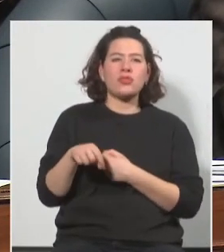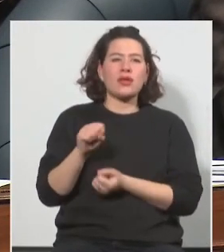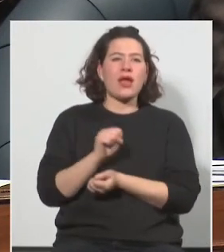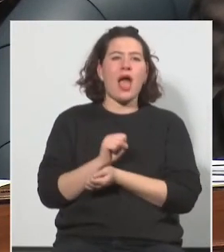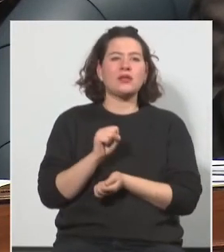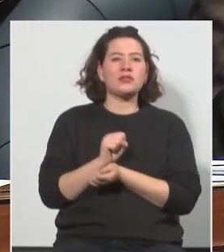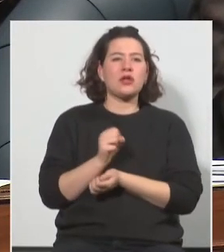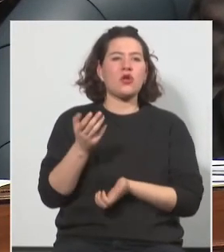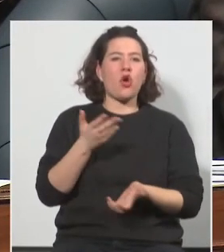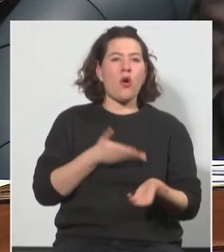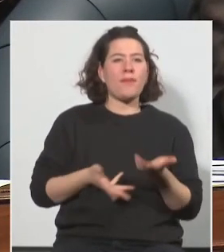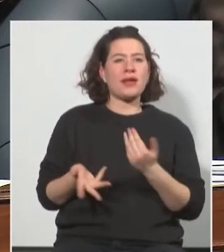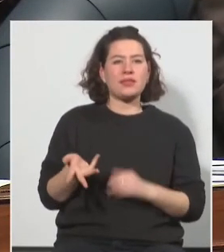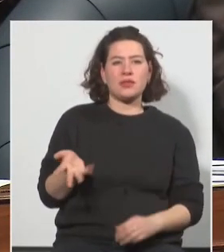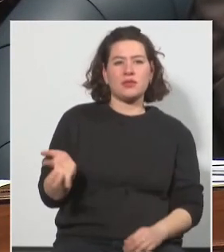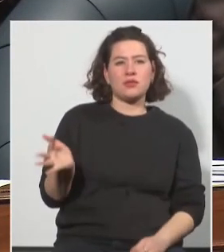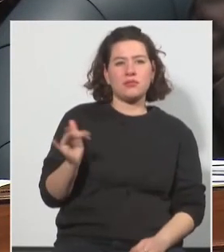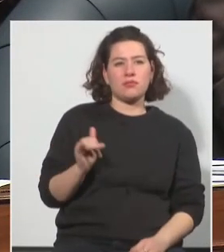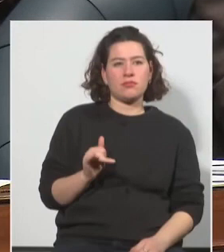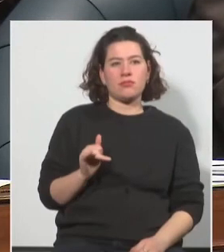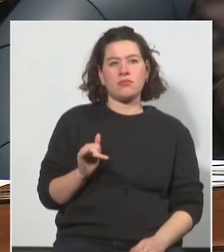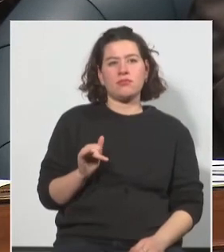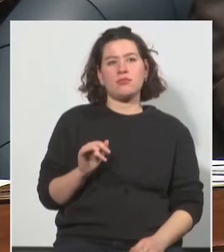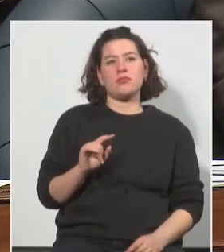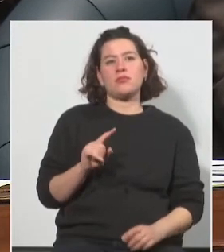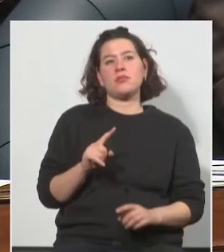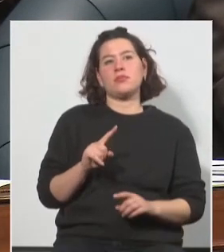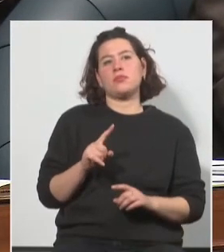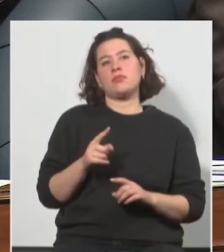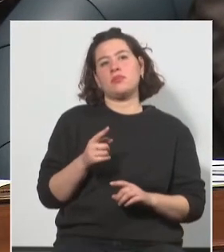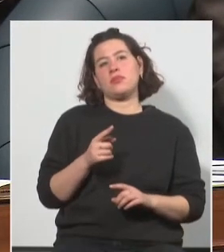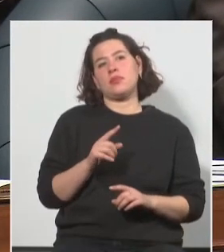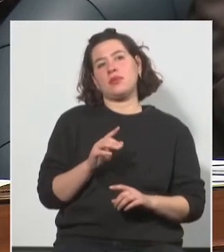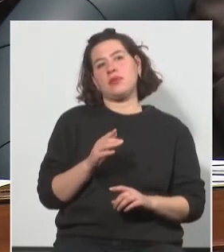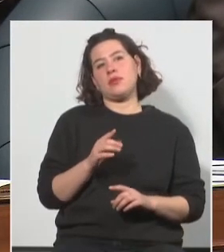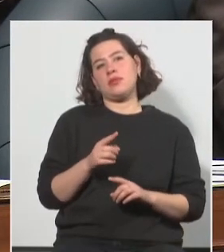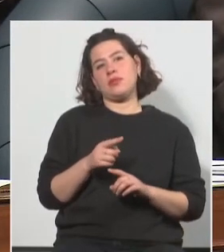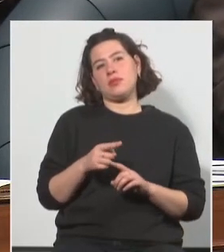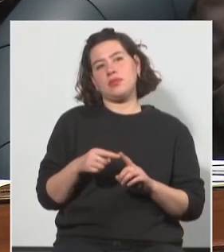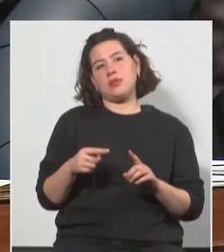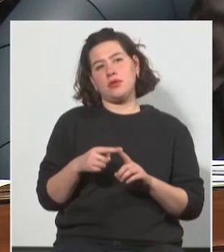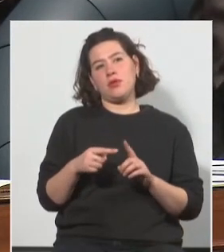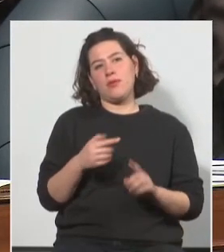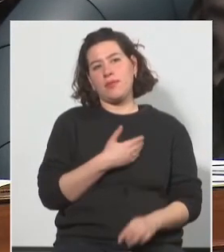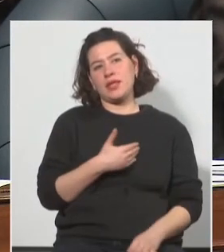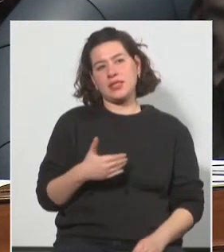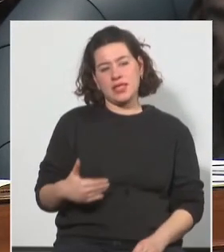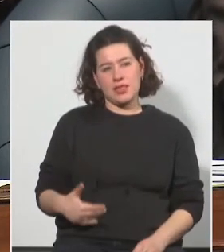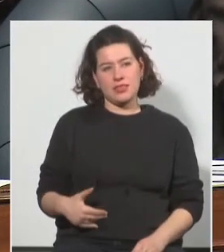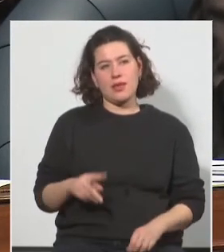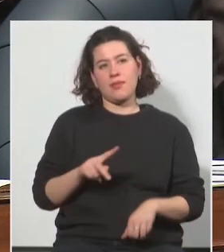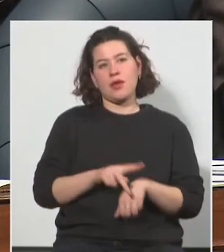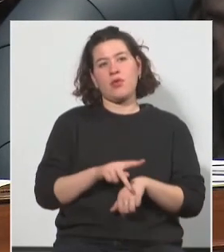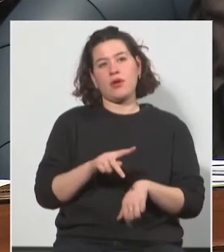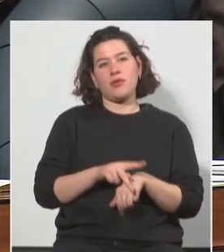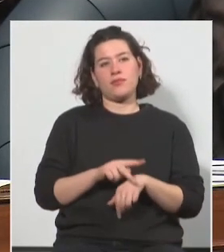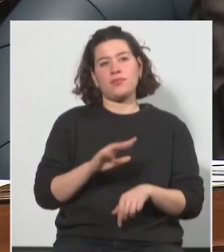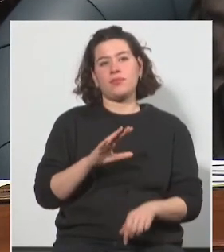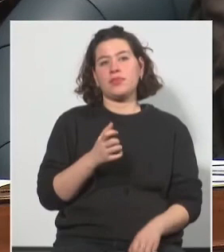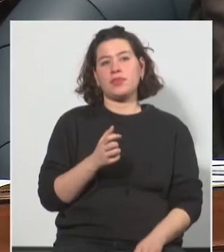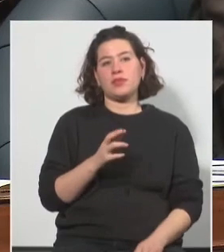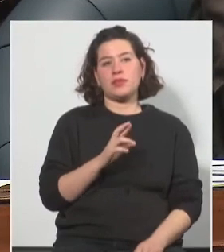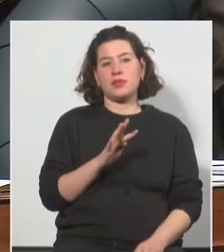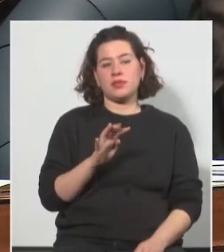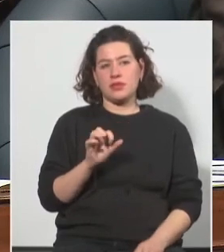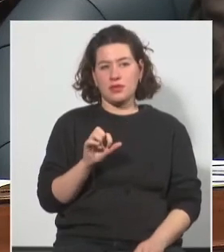convivencia con el tío del que fuera presidente del Paraguay, Horacio Cartes, y que a